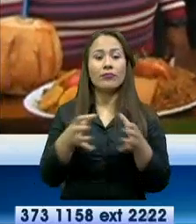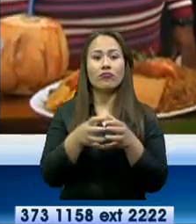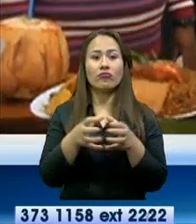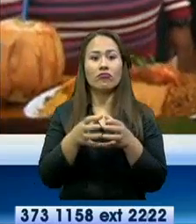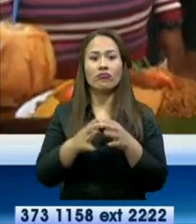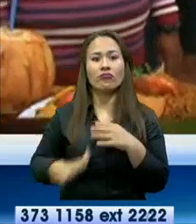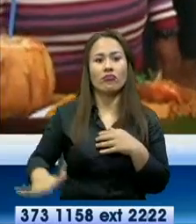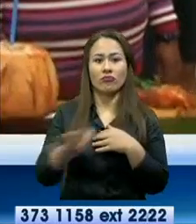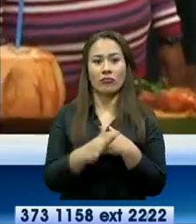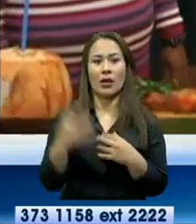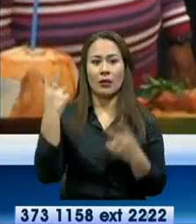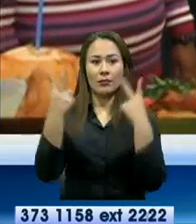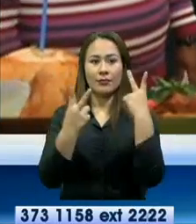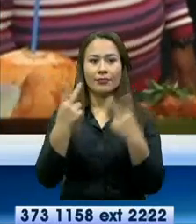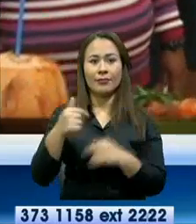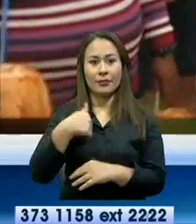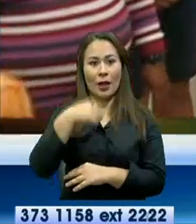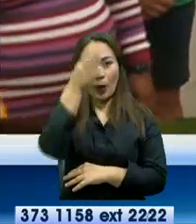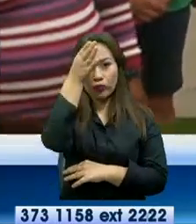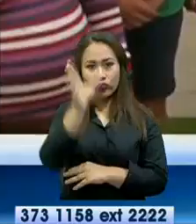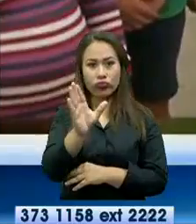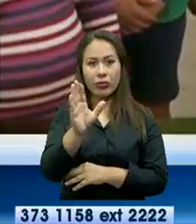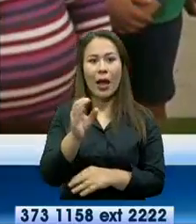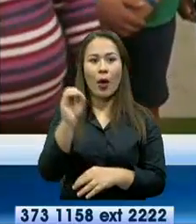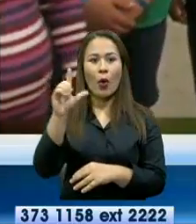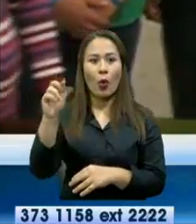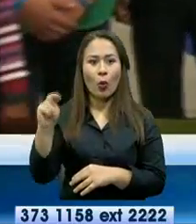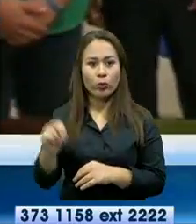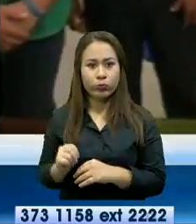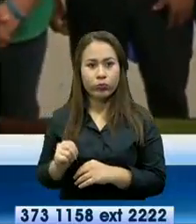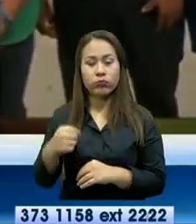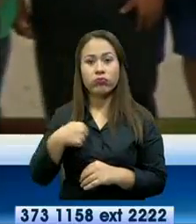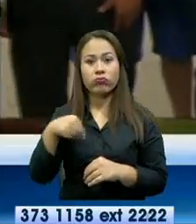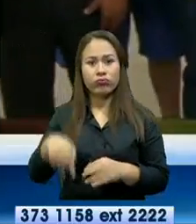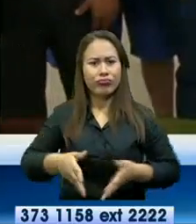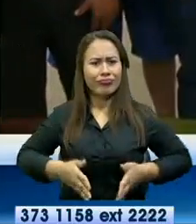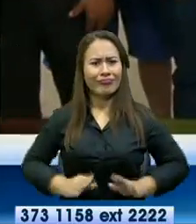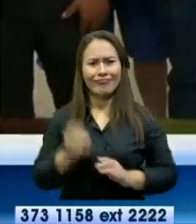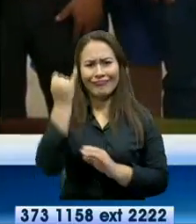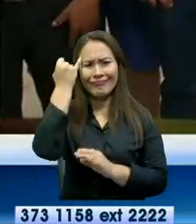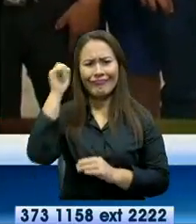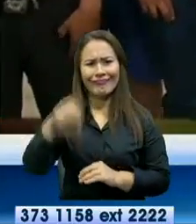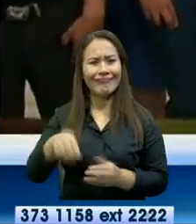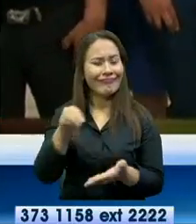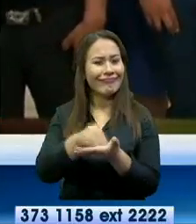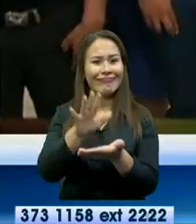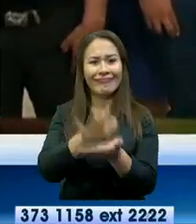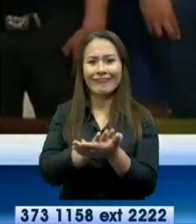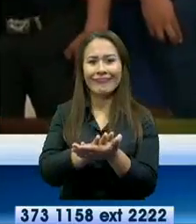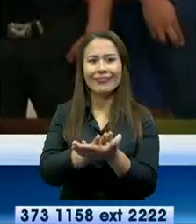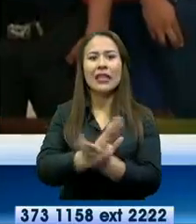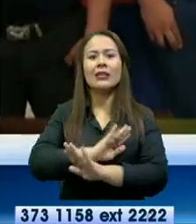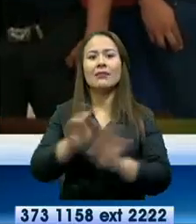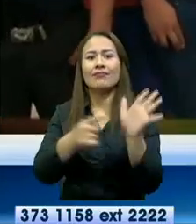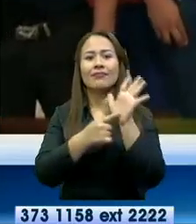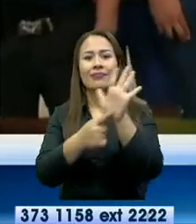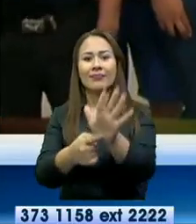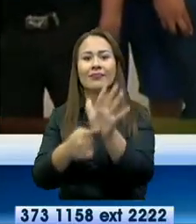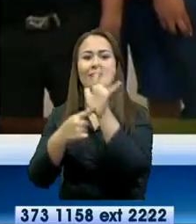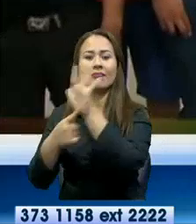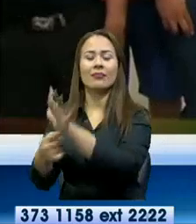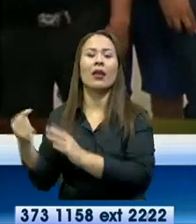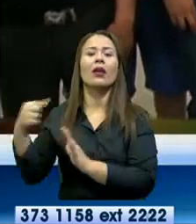Turismo de aquí de nuestra comuna Olón. Nacida de aquí de nuestra comunidad, y representando a todo lo que es cabaña,